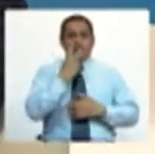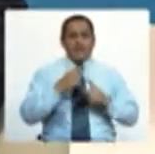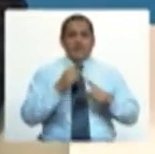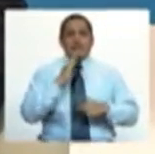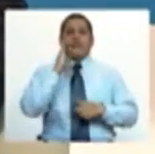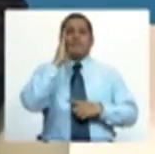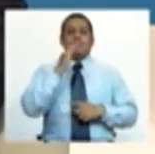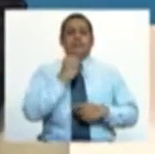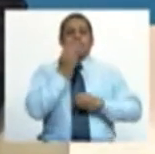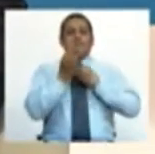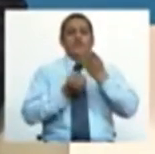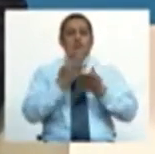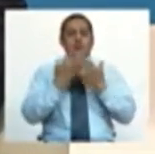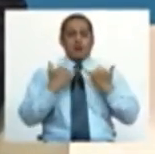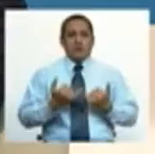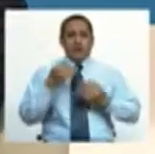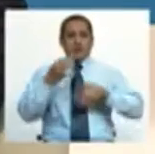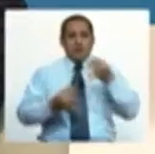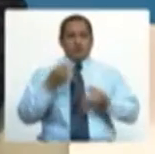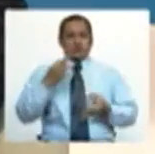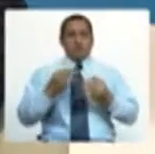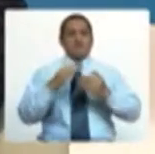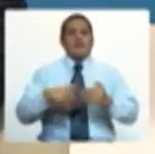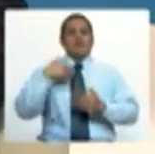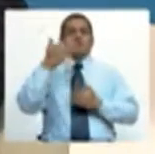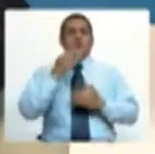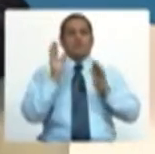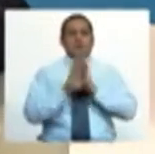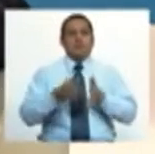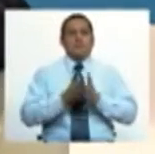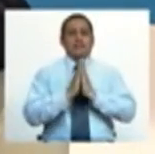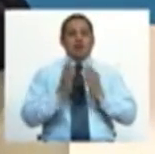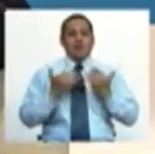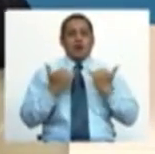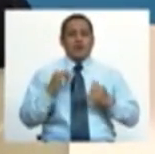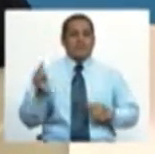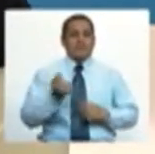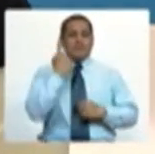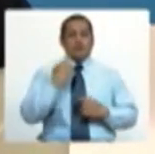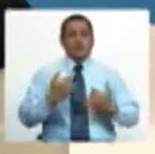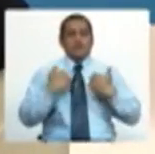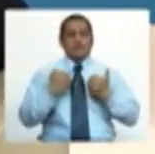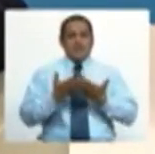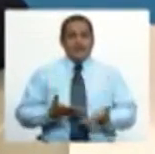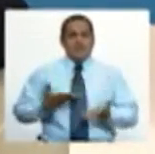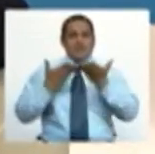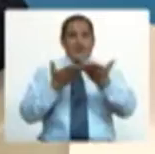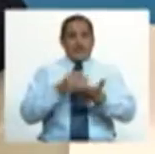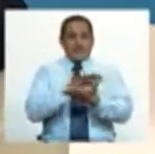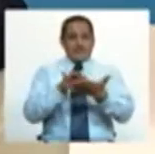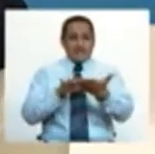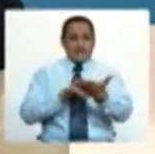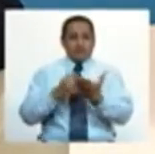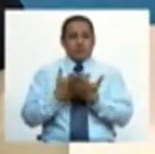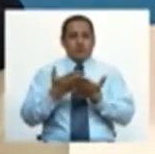en el momento en que se está dando la audiencia. Más allá de la exigencia de que primero tiene que remitirse por escrito